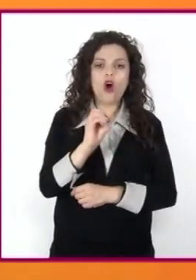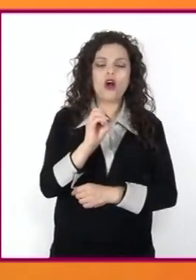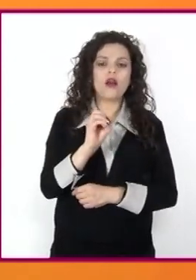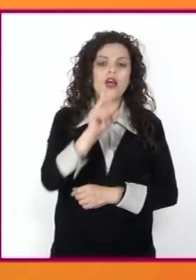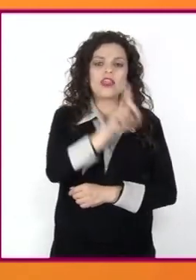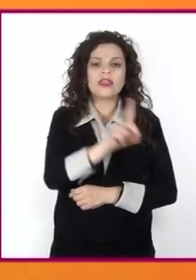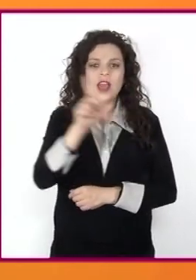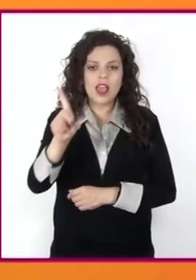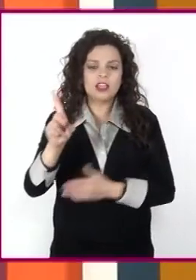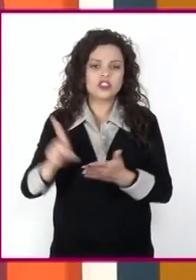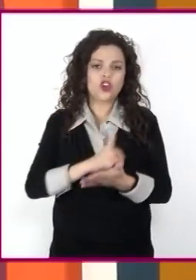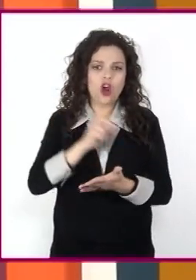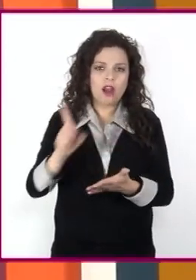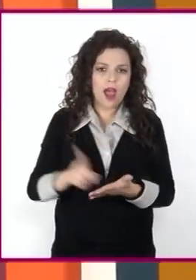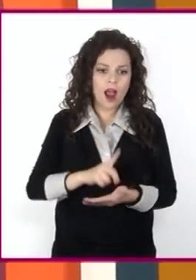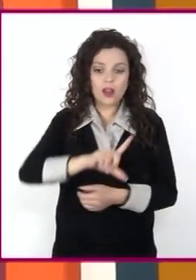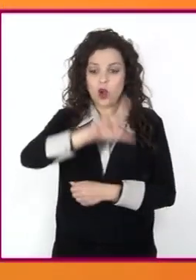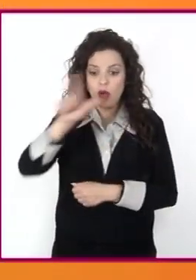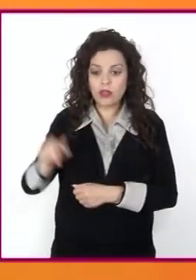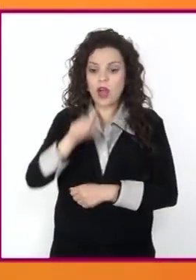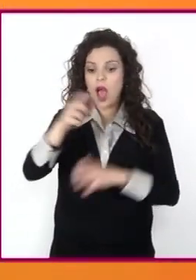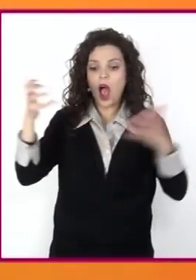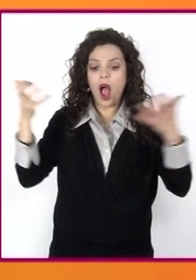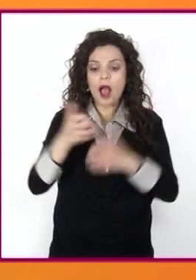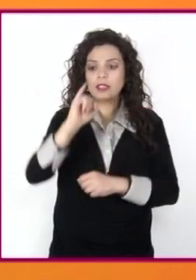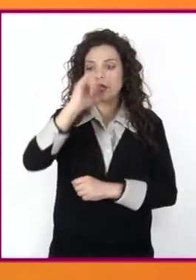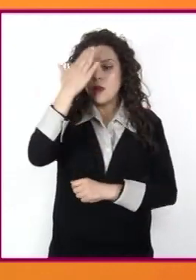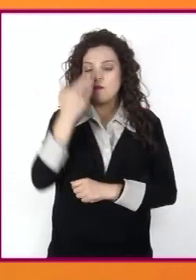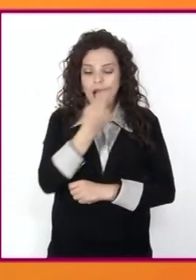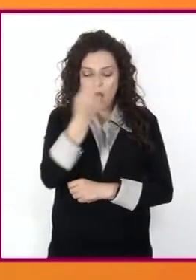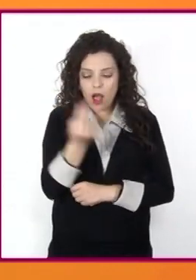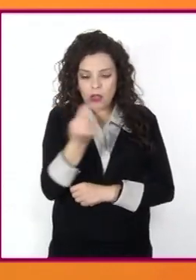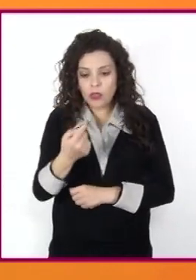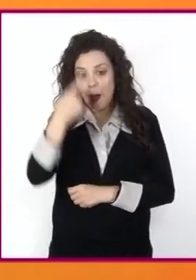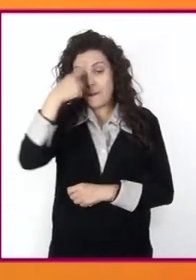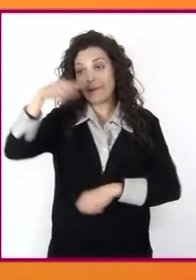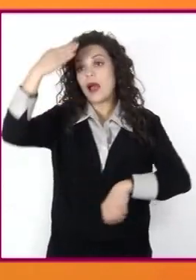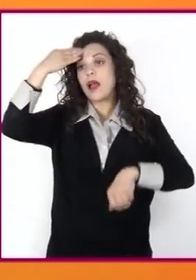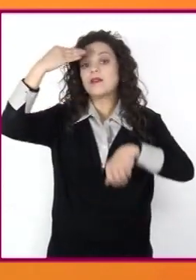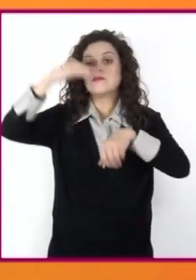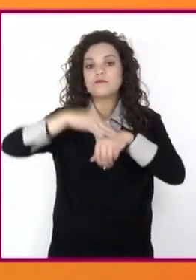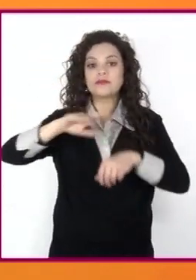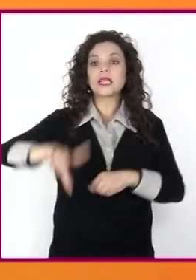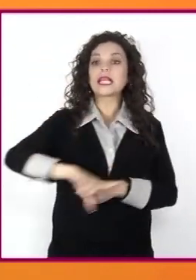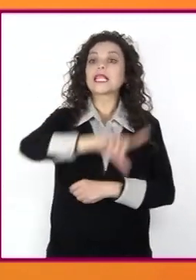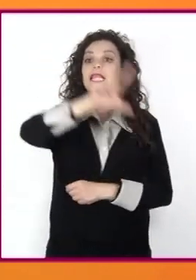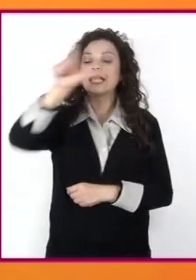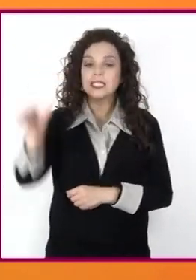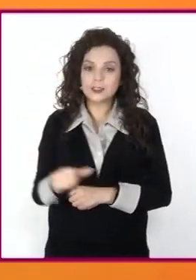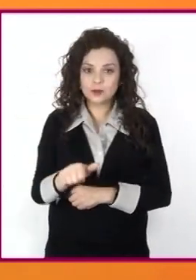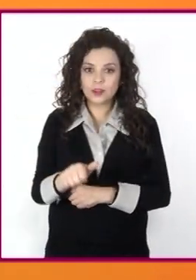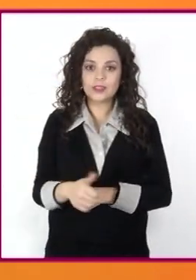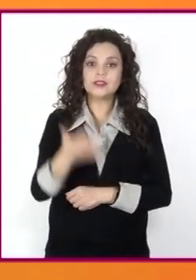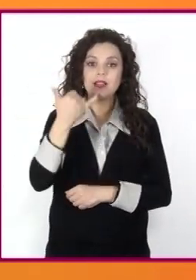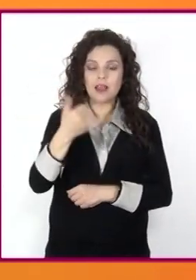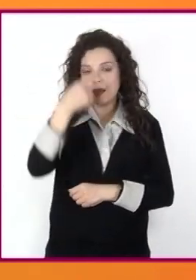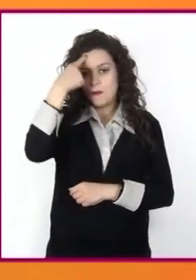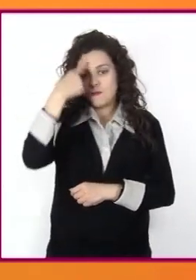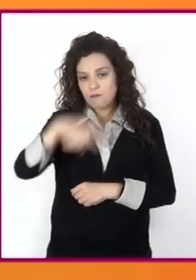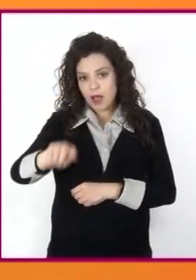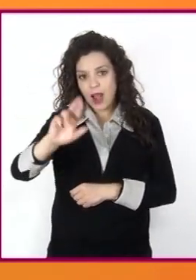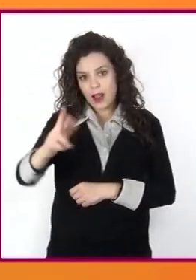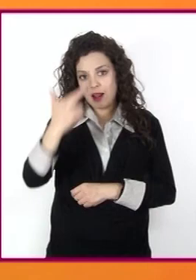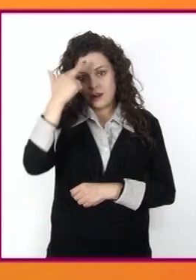Después, elaboren la imagen representativa para que lo puedan recordar más adelante y lo retomen en la elaboración de